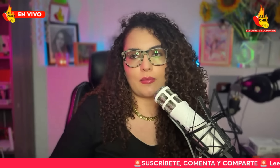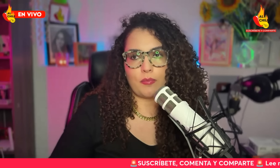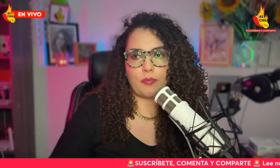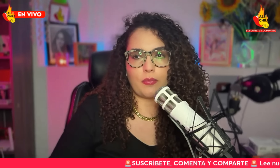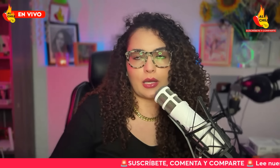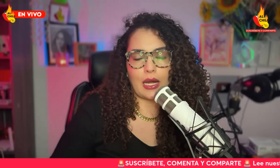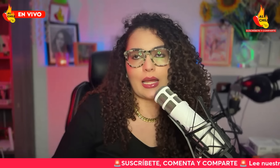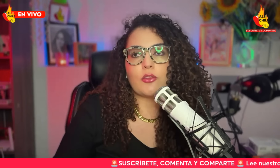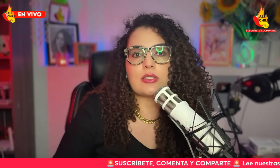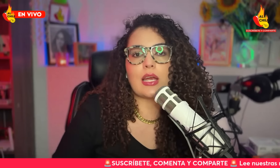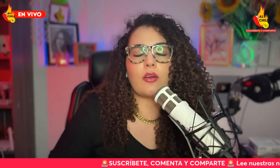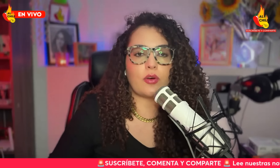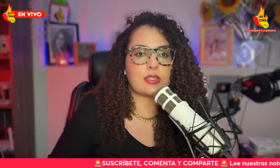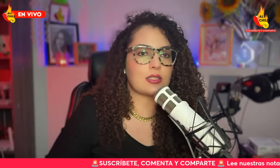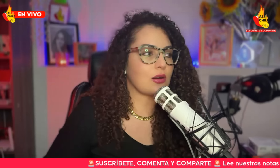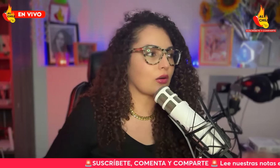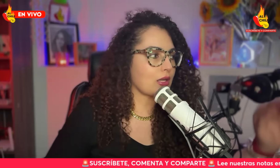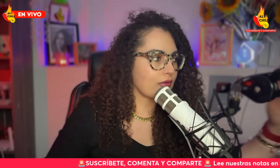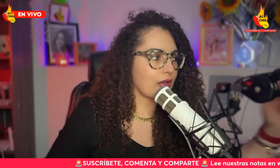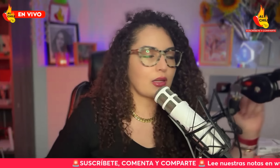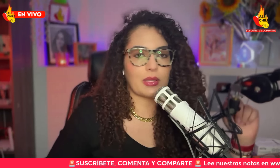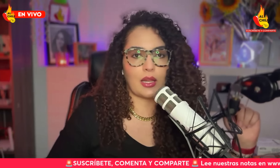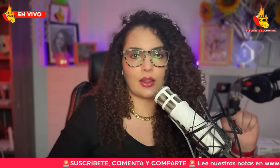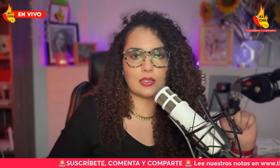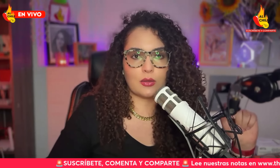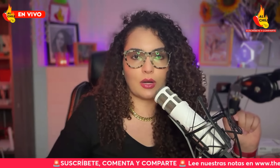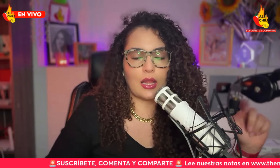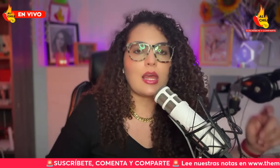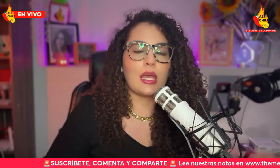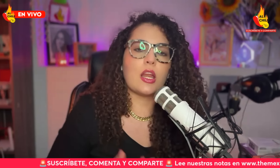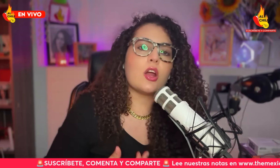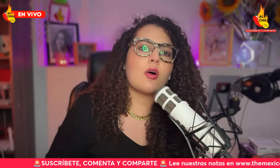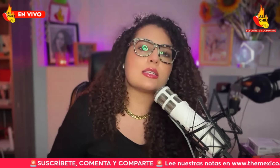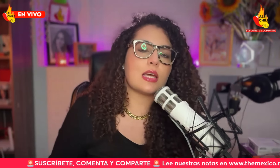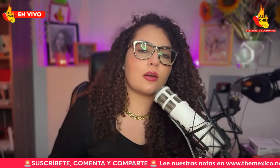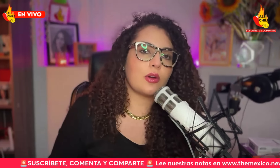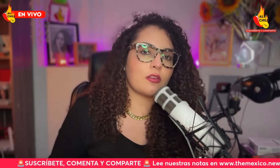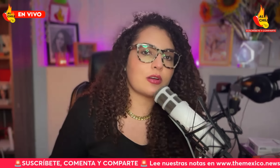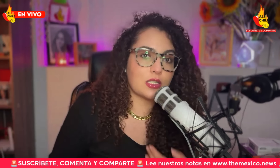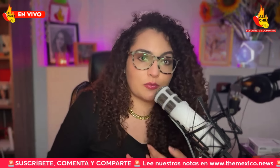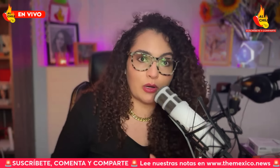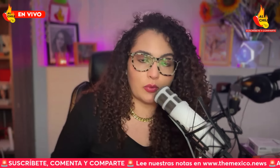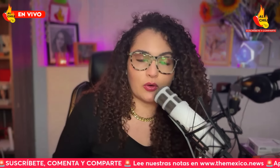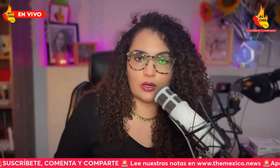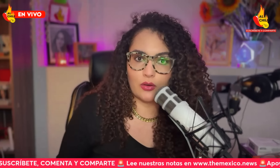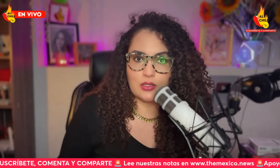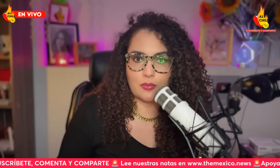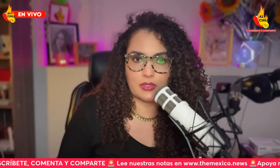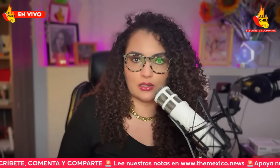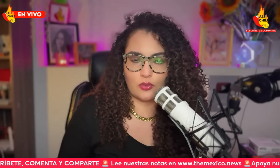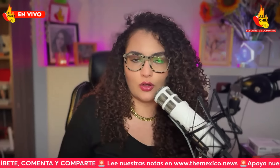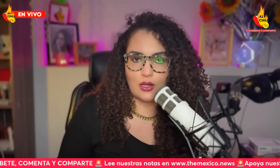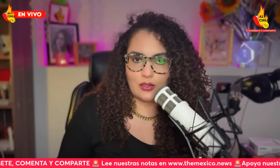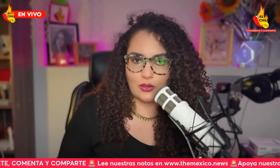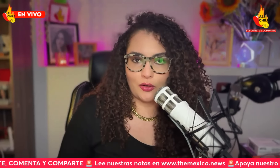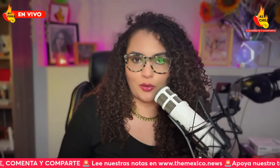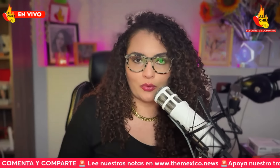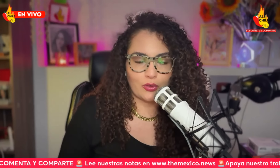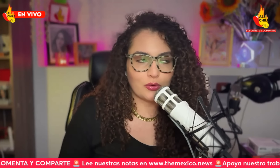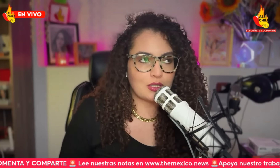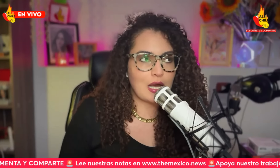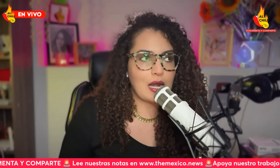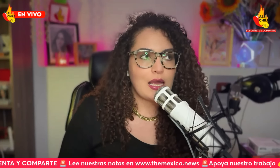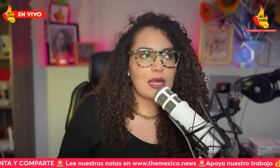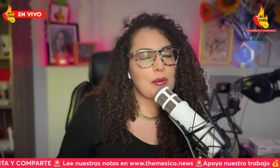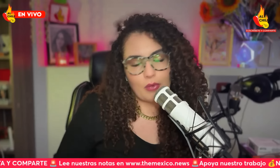eh queriendo hacer énfasis en lo que hace falta en materia de seguridad y no hacer un énfasis propio en lo que está pasando dentro del